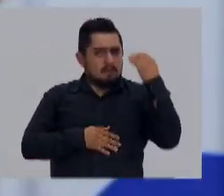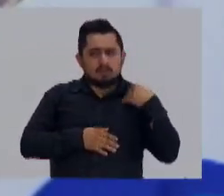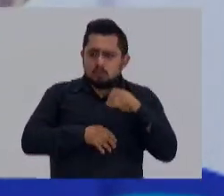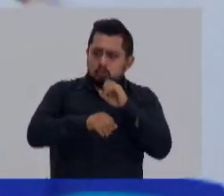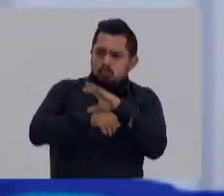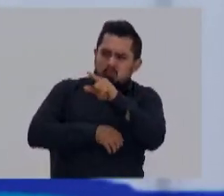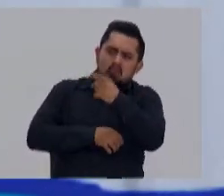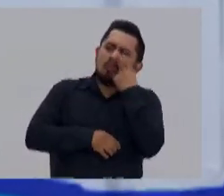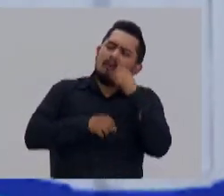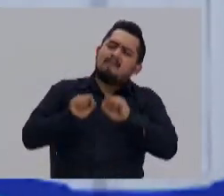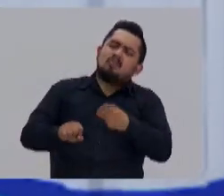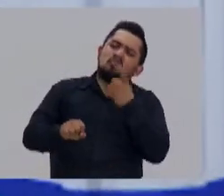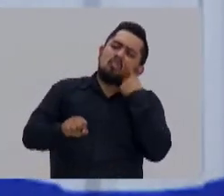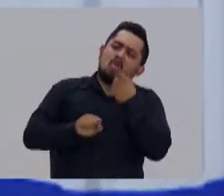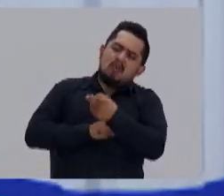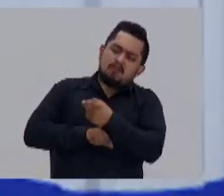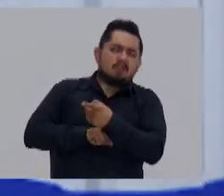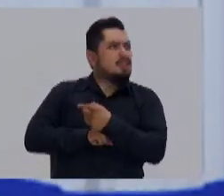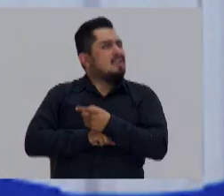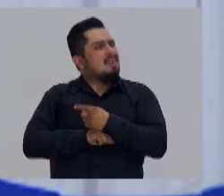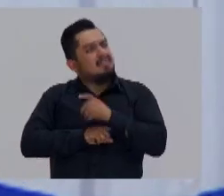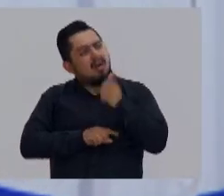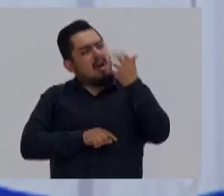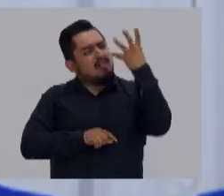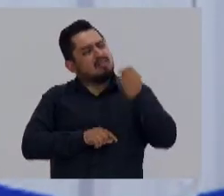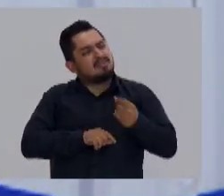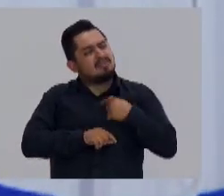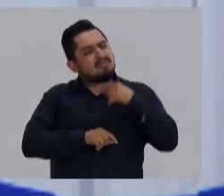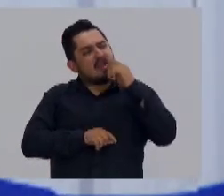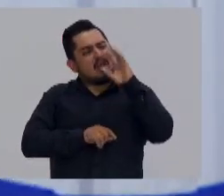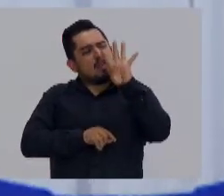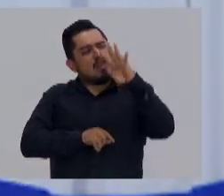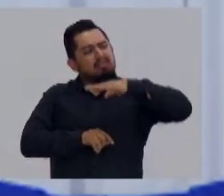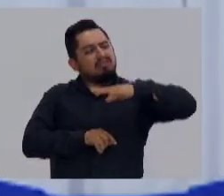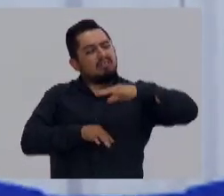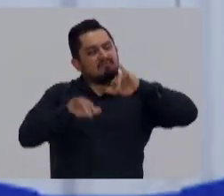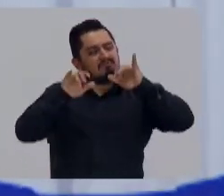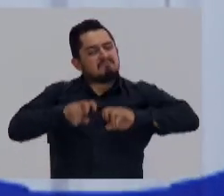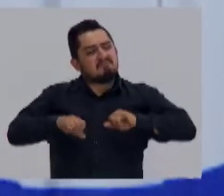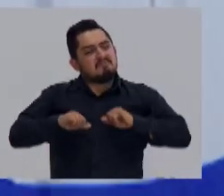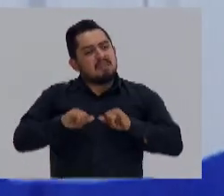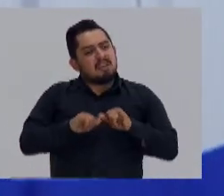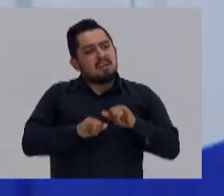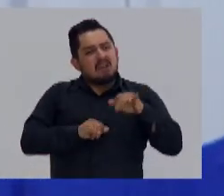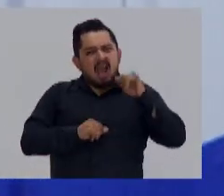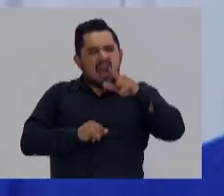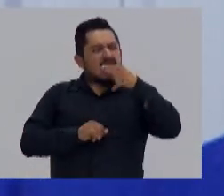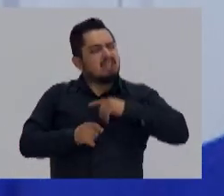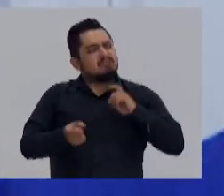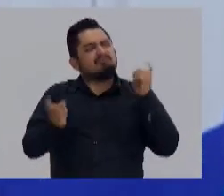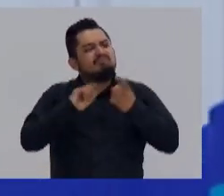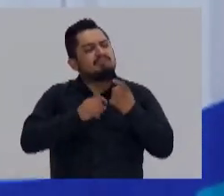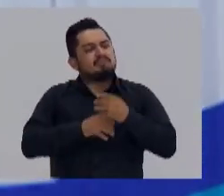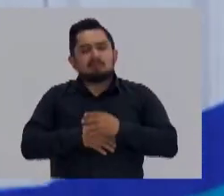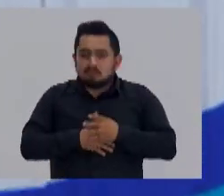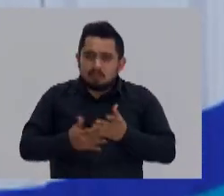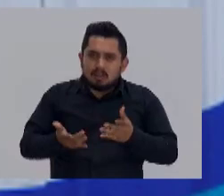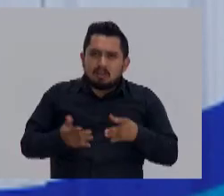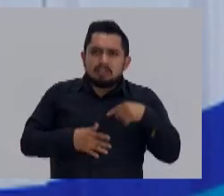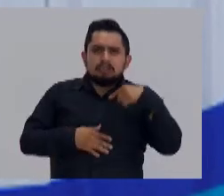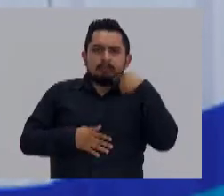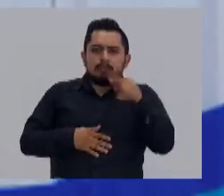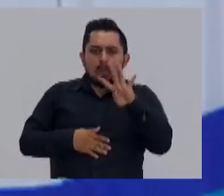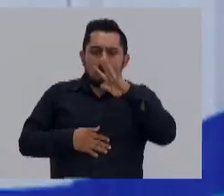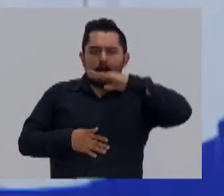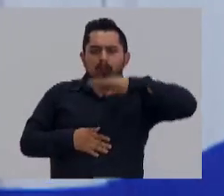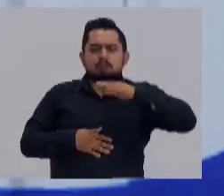usted se muere hoy, ¿a dónde se va? Ay, otro día, me voy a quedar al de las cuatro, ahí me voy a convertir. Y de repente dijiste